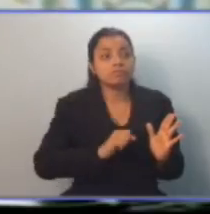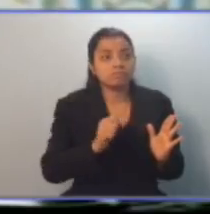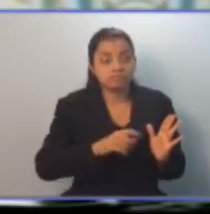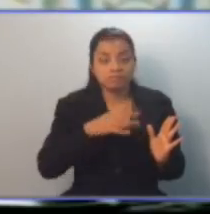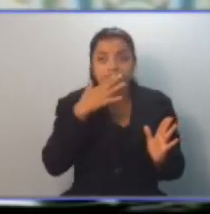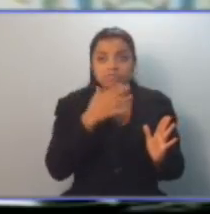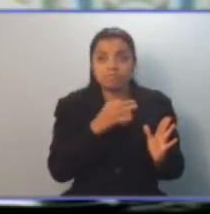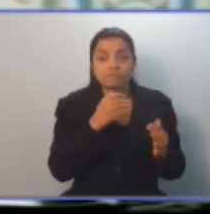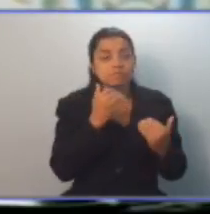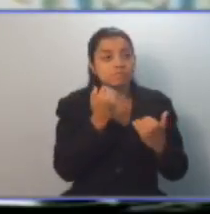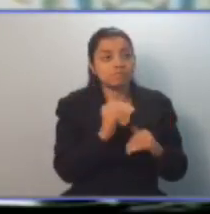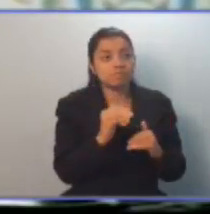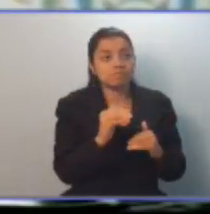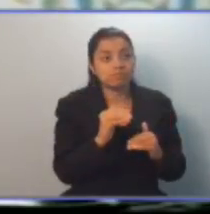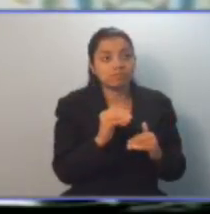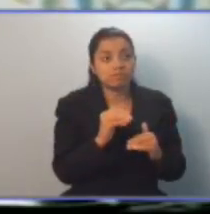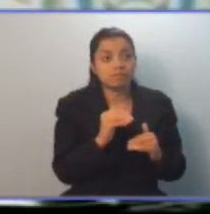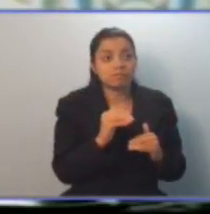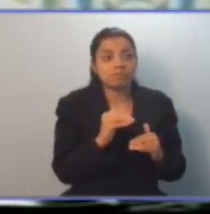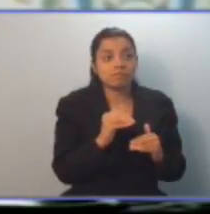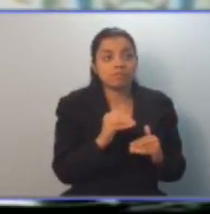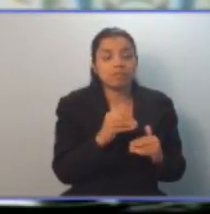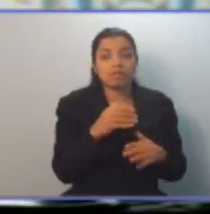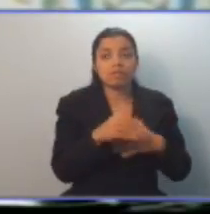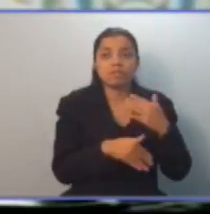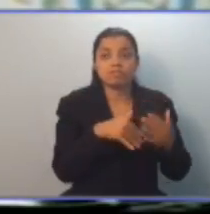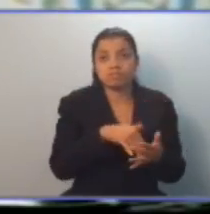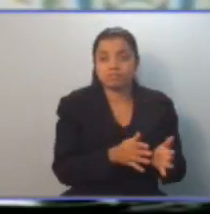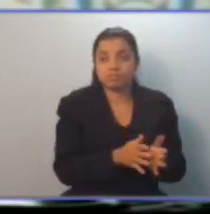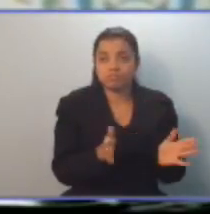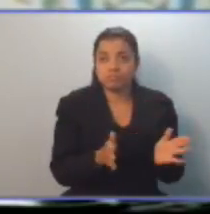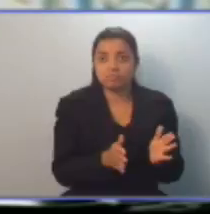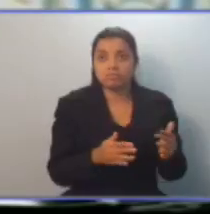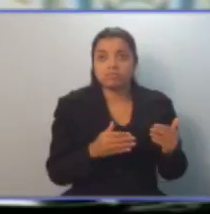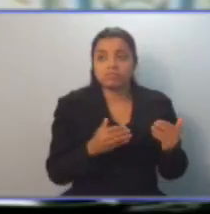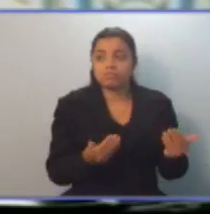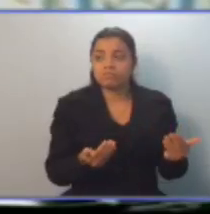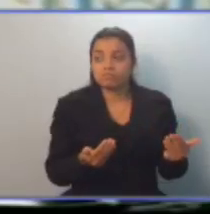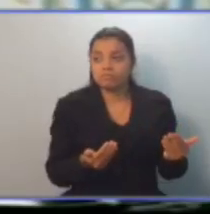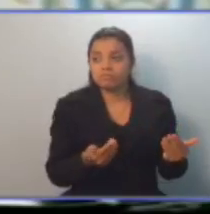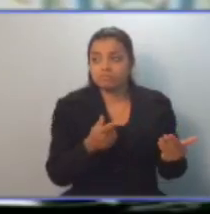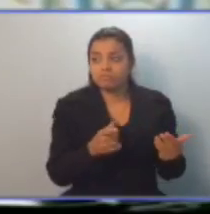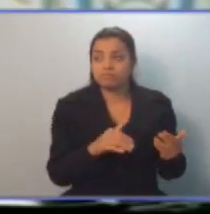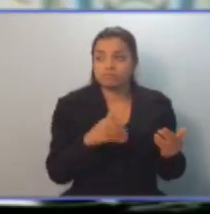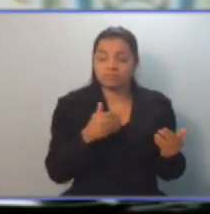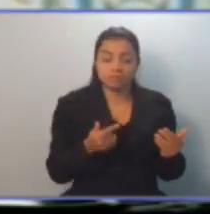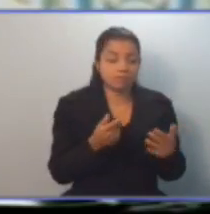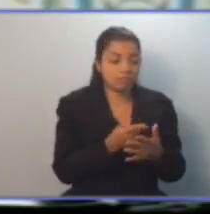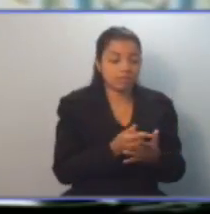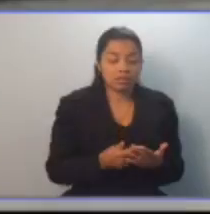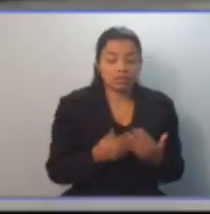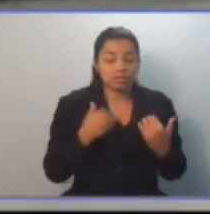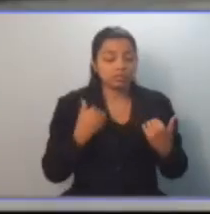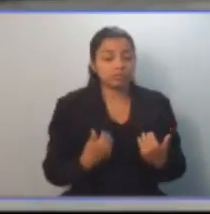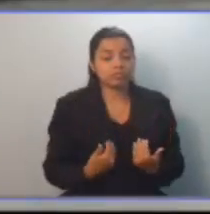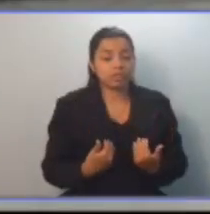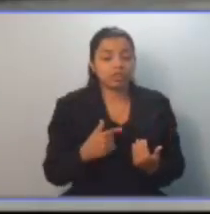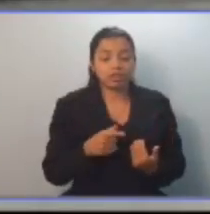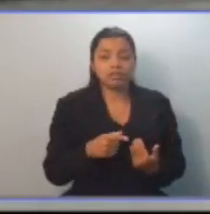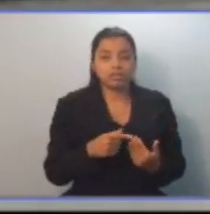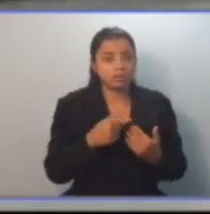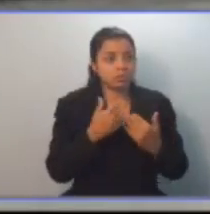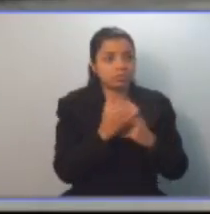esas limitantes que hay a acceder a cargos públicos es así porque no todos los derechos son ilimitados o